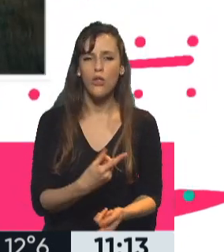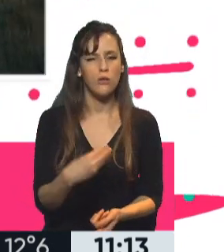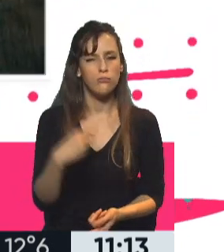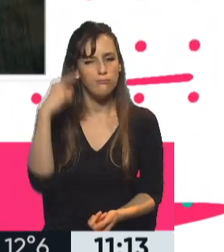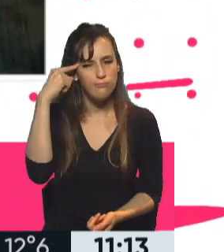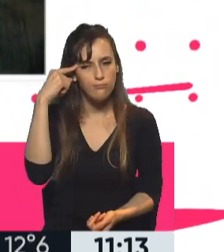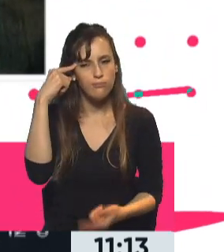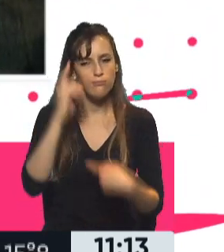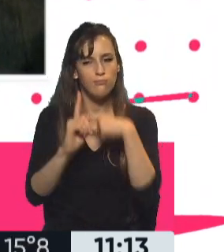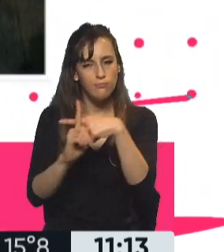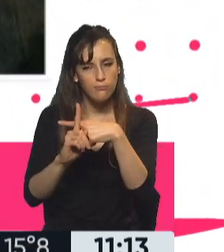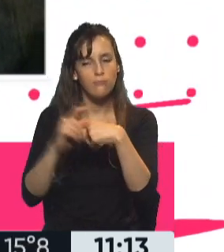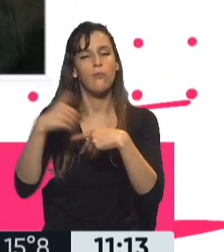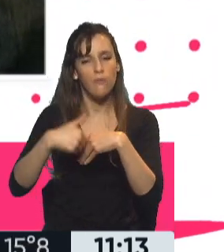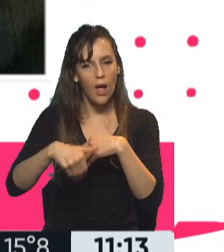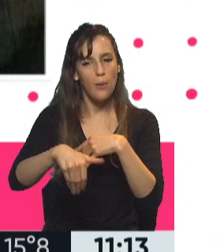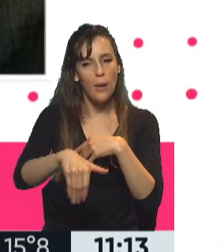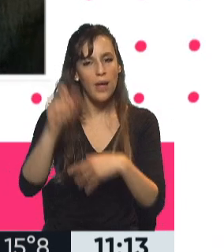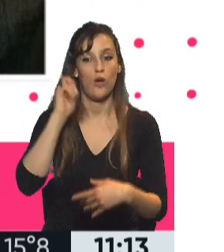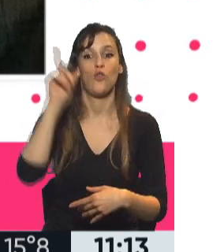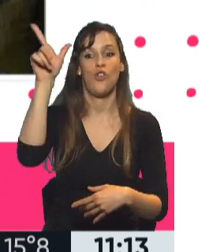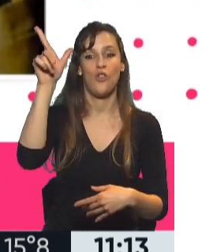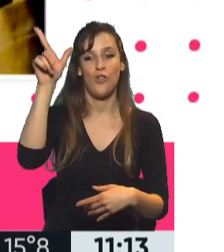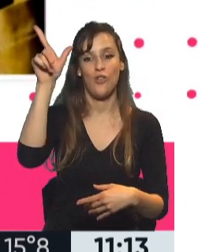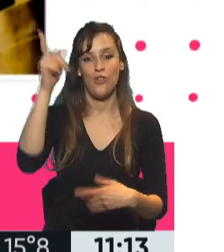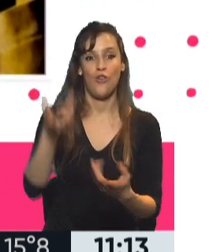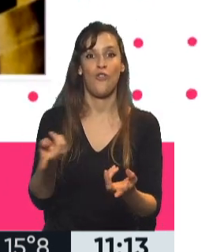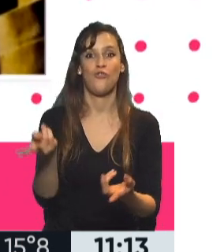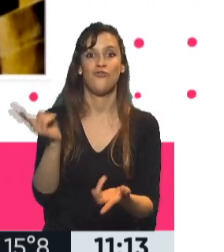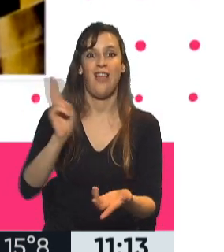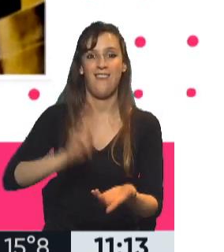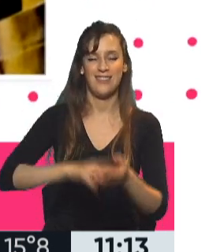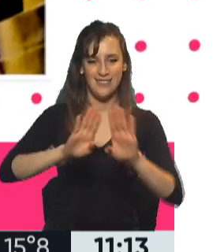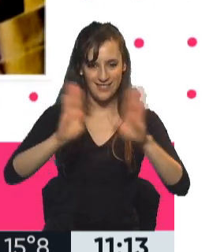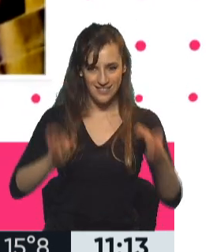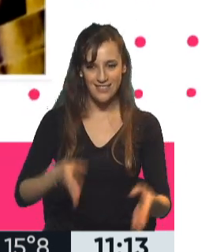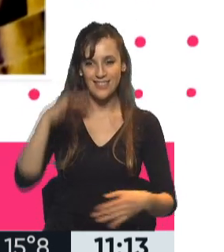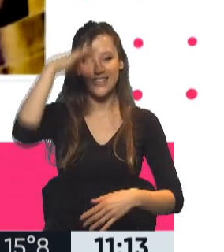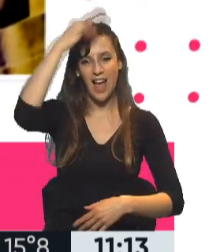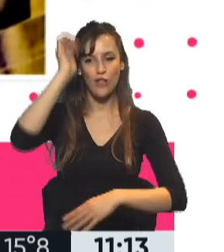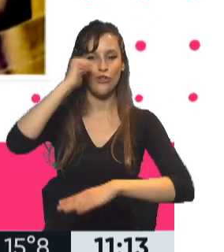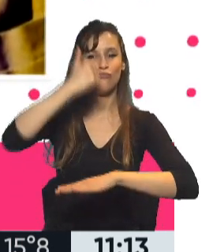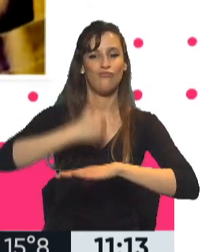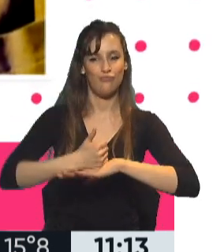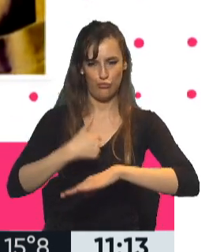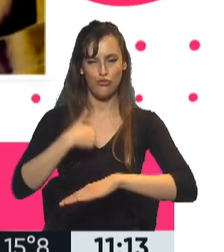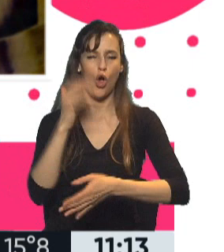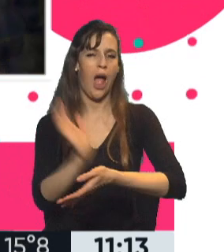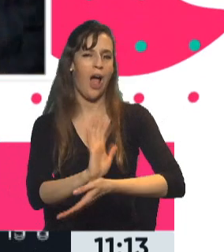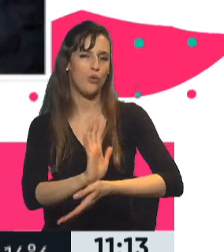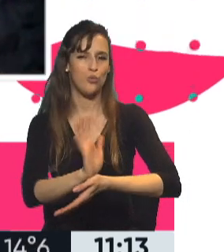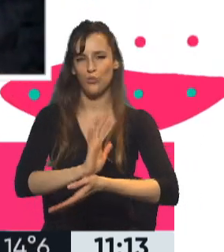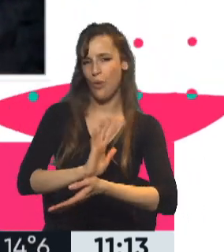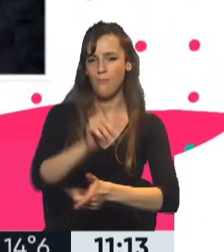de que se concrete eso en algún momento, de volver a subirnos a un escenario y tener al espectador ahí abajo, ¿no? Y verlos juntos a